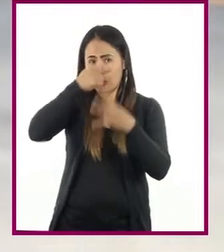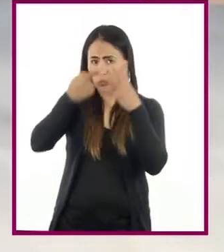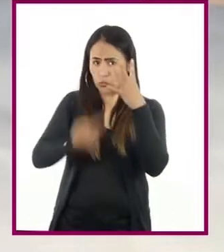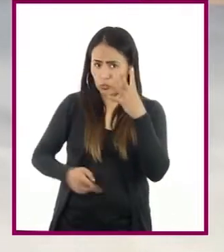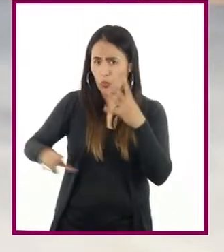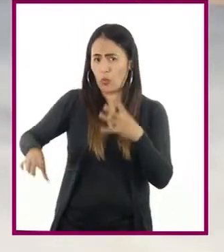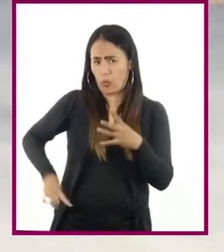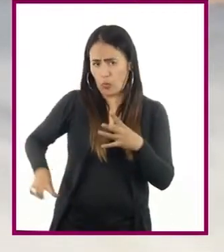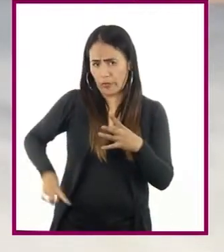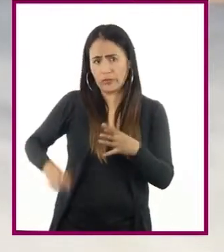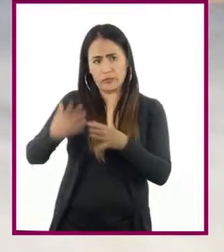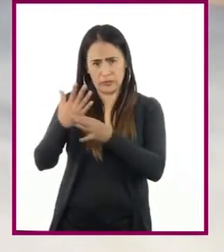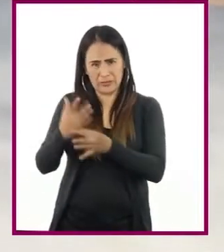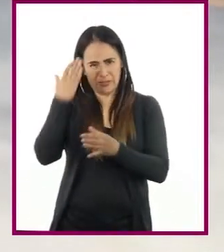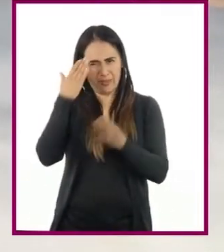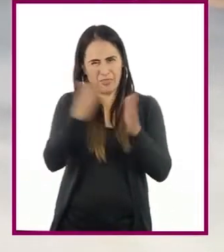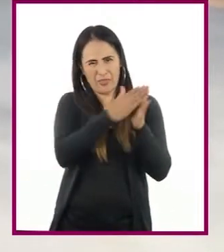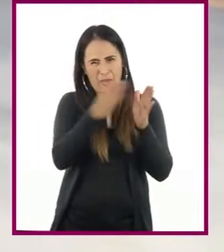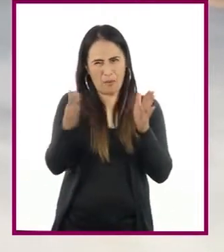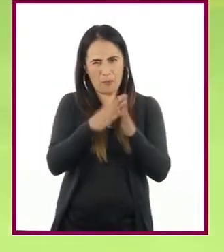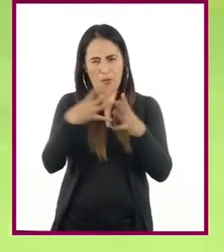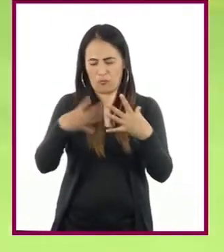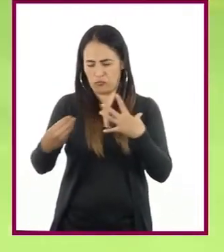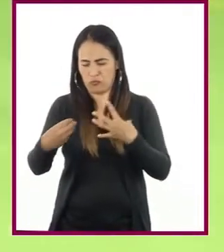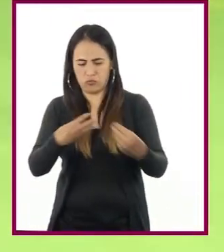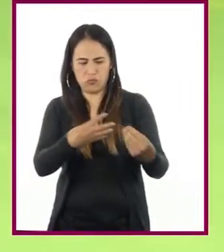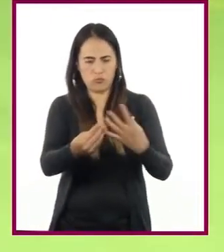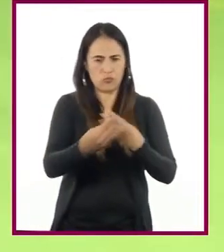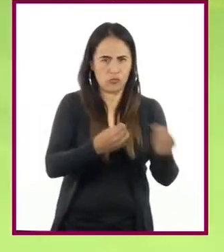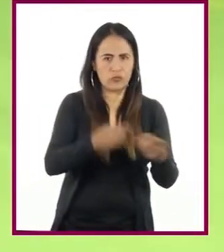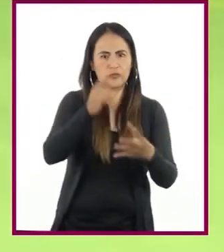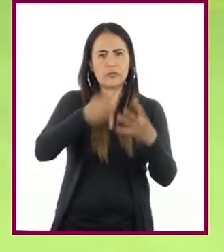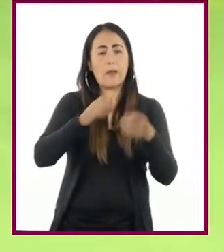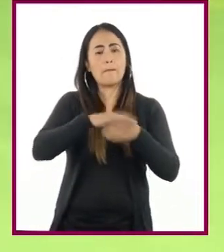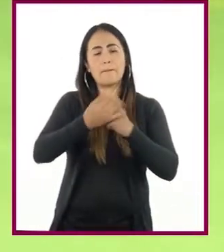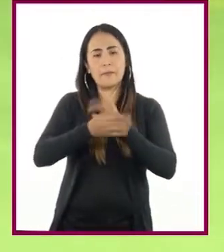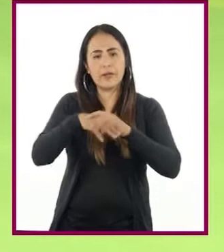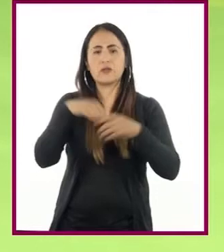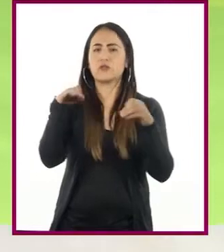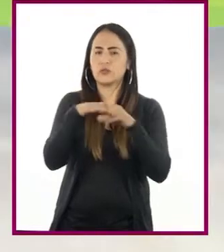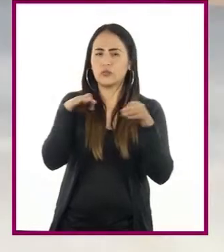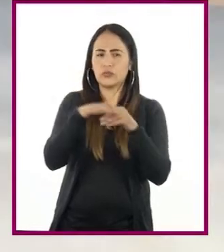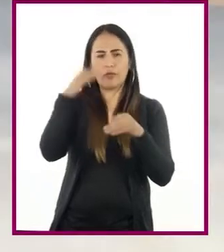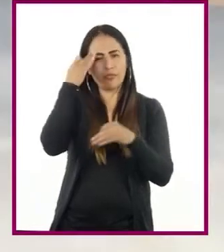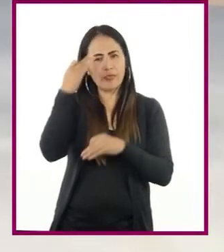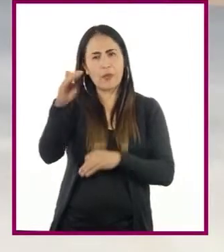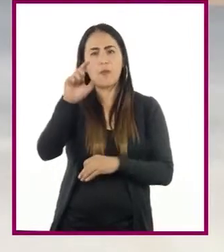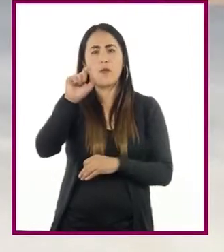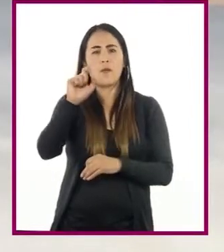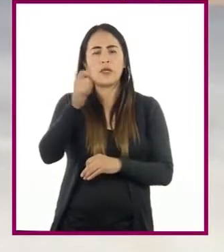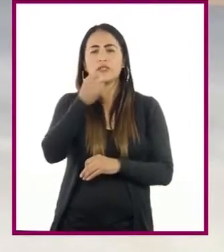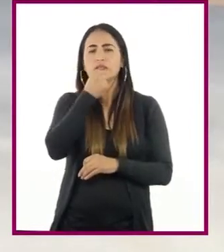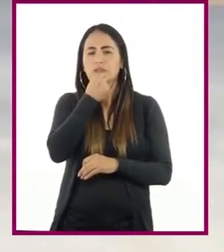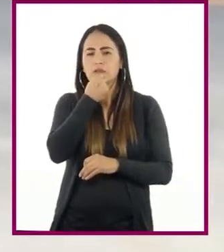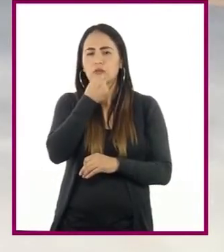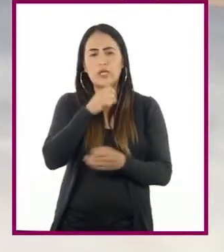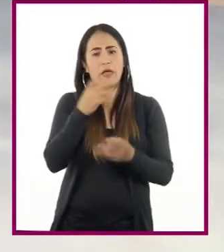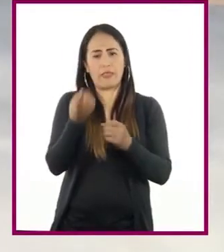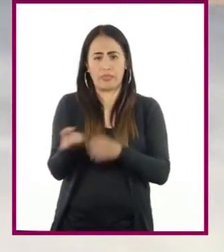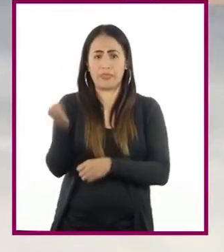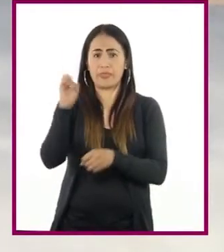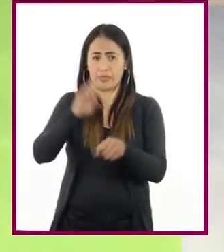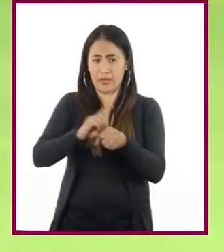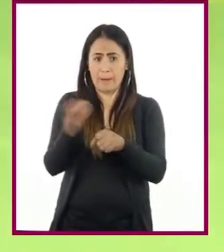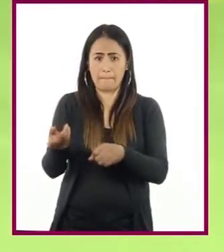han implementado durante la pandemia. Lavarse continuamente las manos por lo menos durante 20 segundos y varias veces al